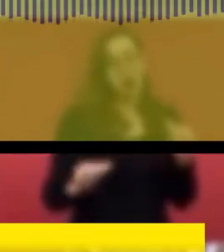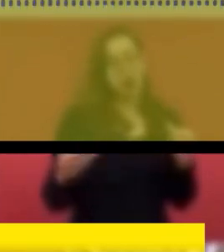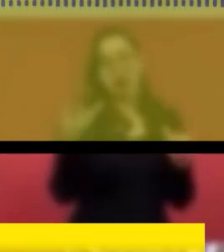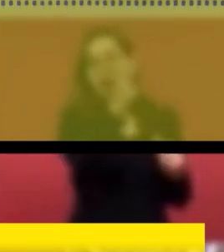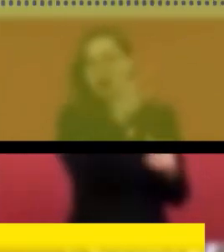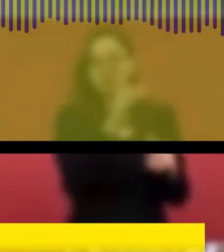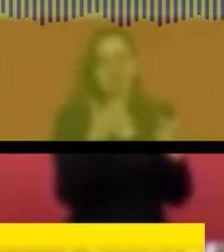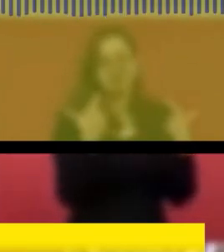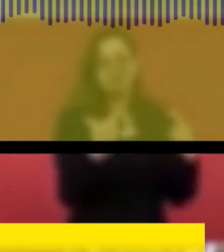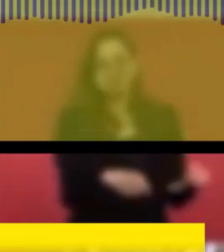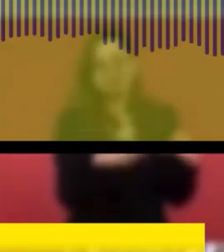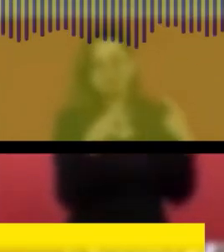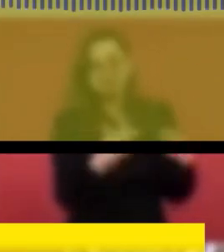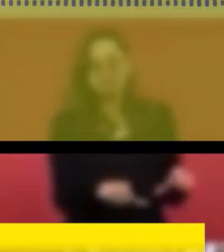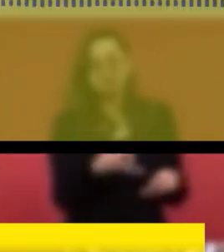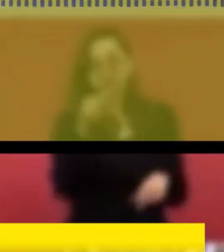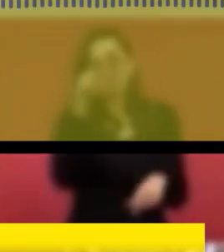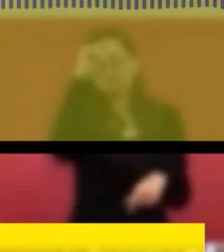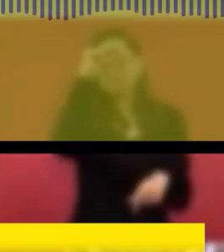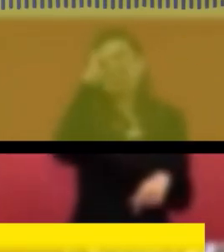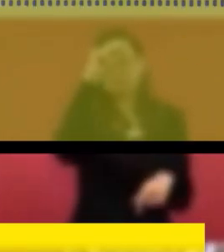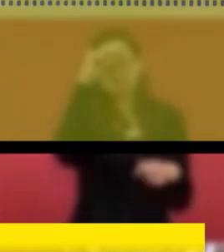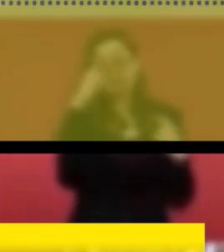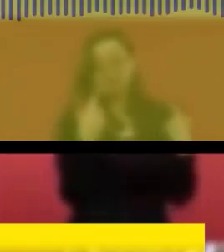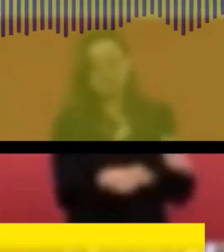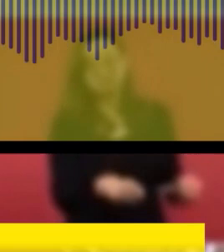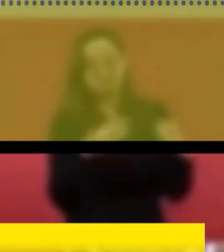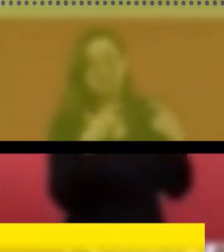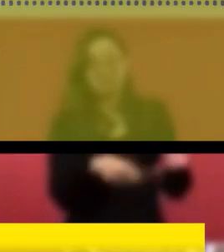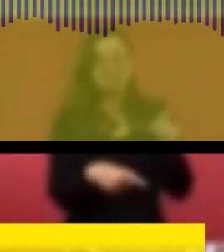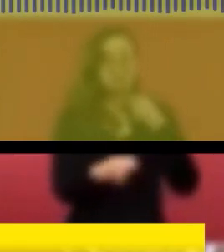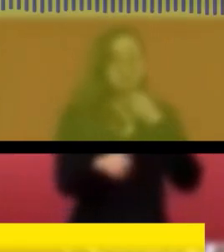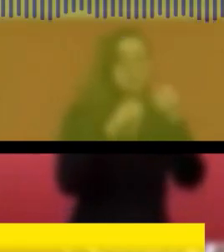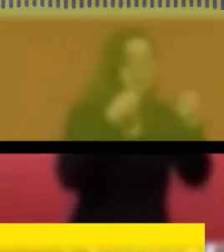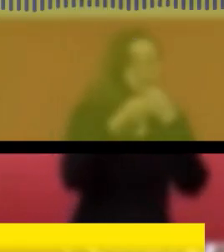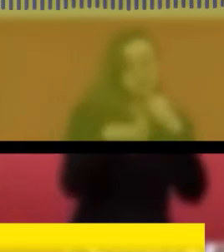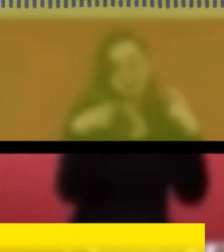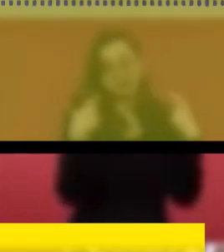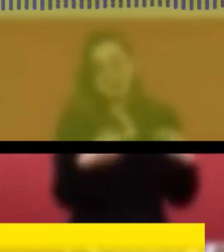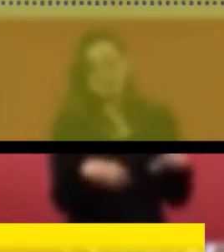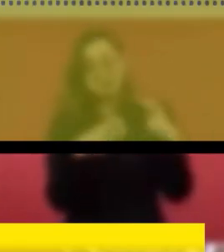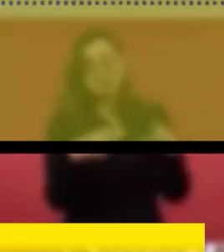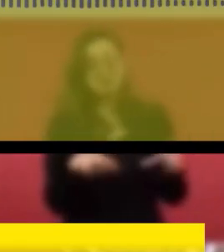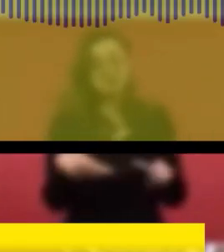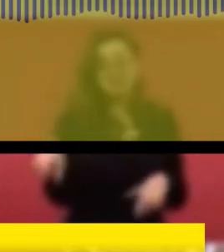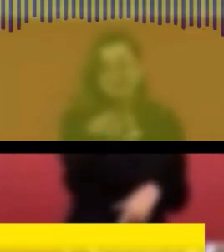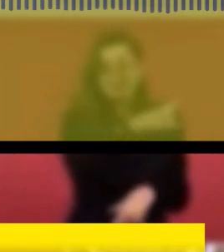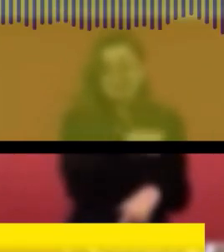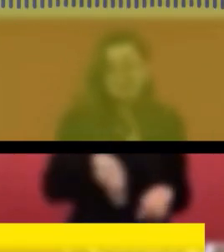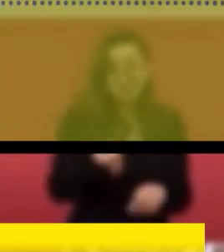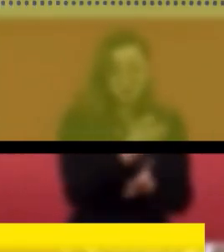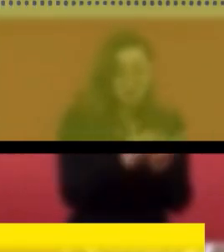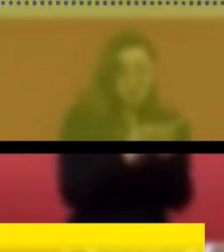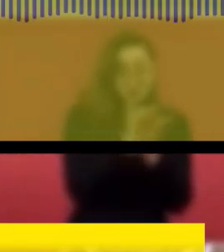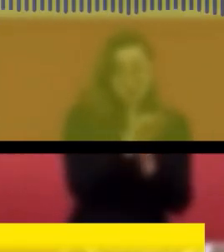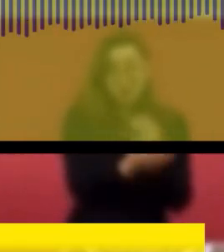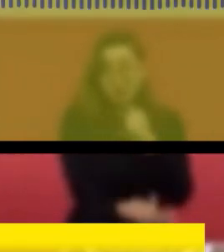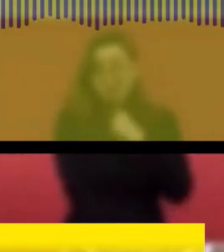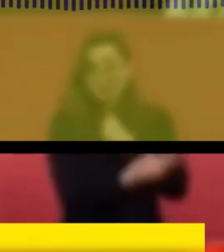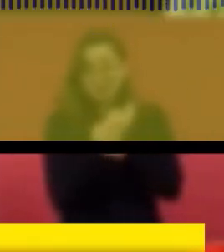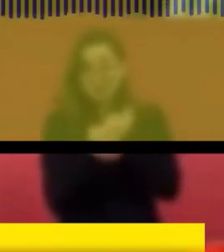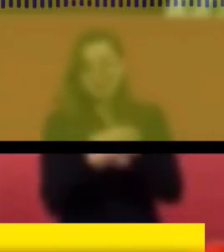del conjunto trae el combate contra la pobreza como una de sus consecuencias absolutas. Eso